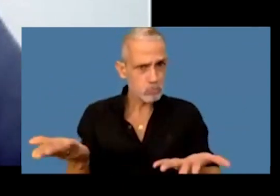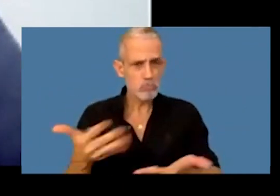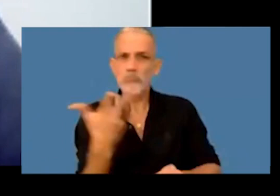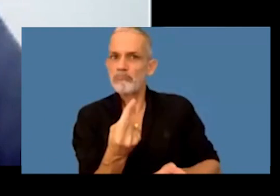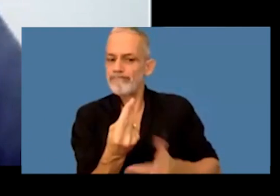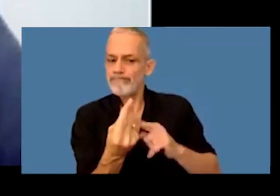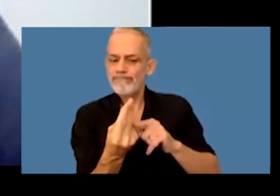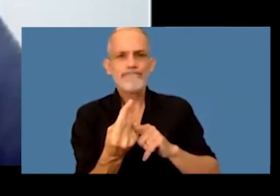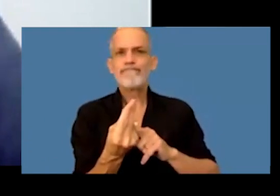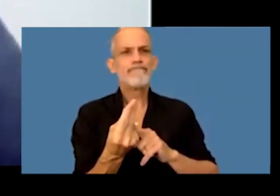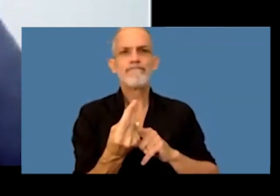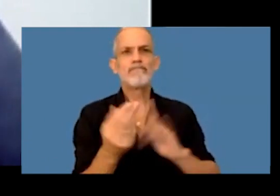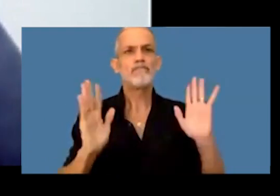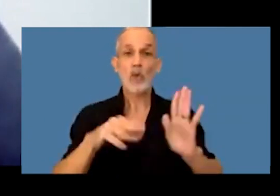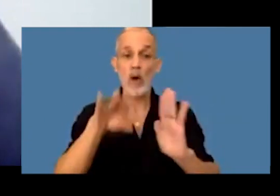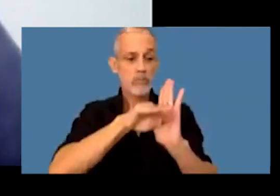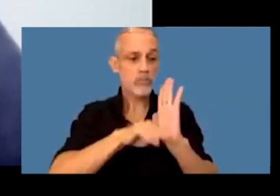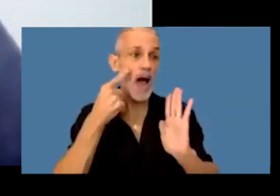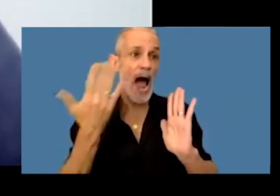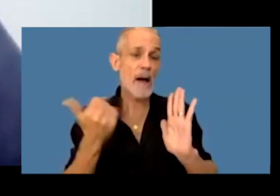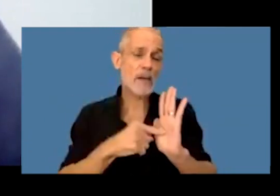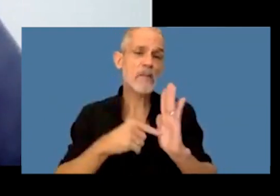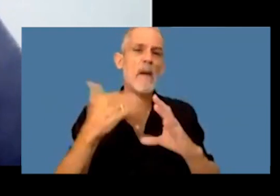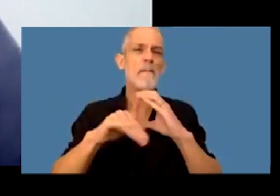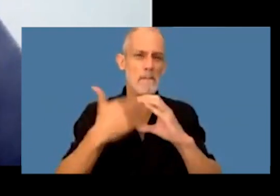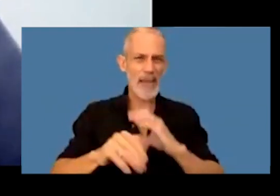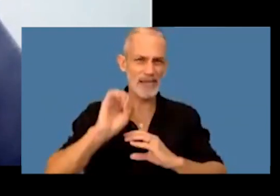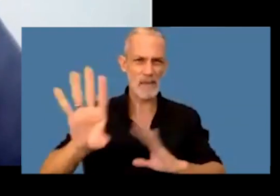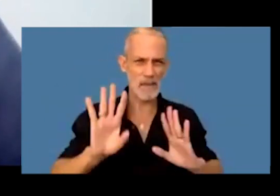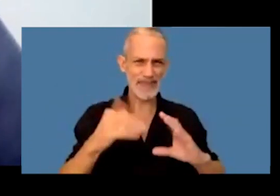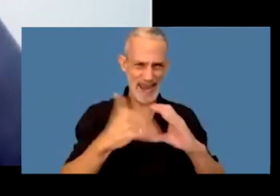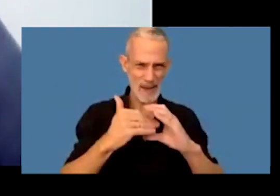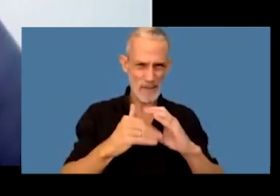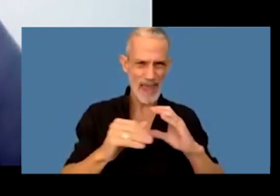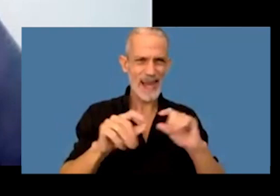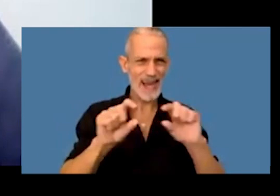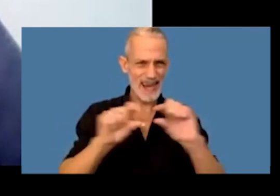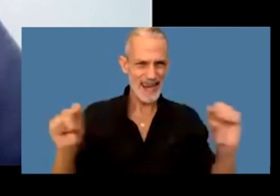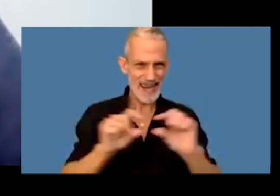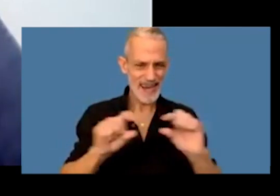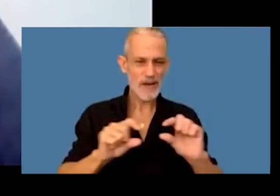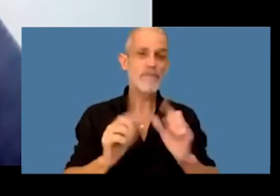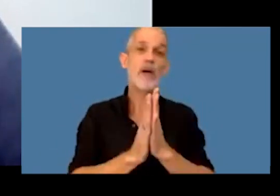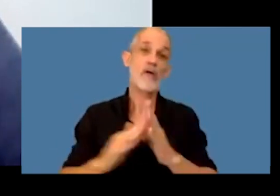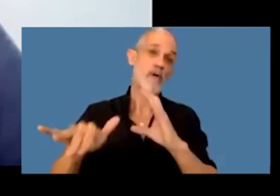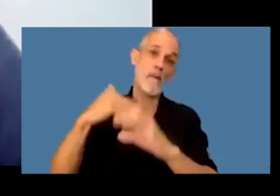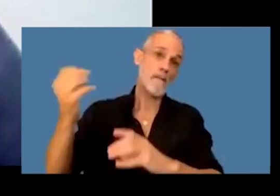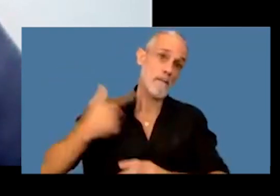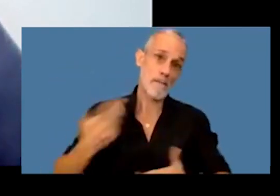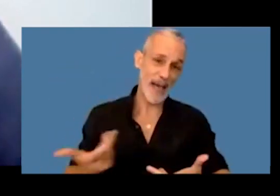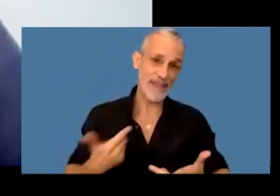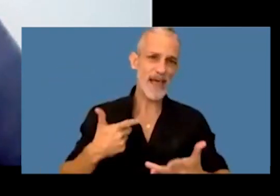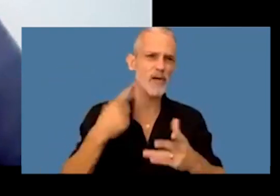todos los requisitos, también en el mail que le vamos a pasar, que por favor nos los envíe, los chequeamos